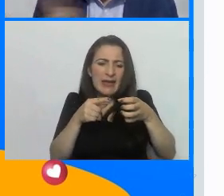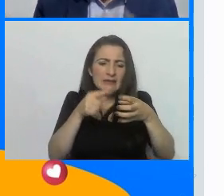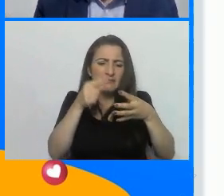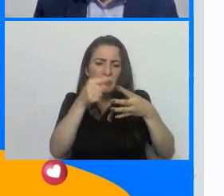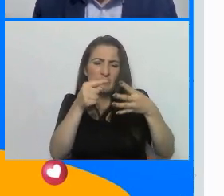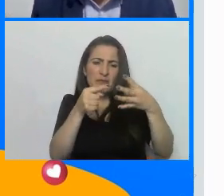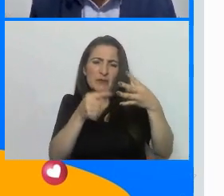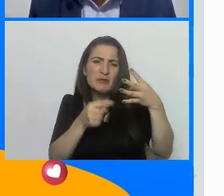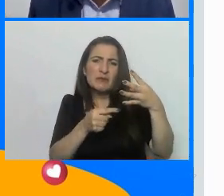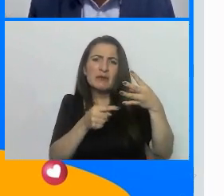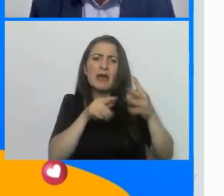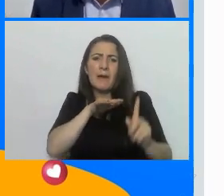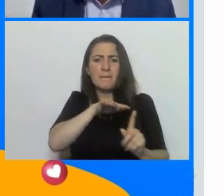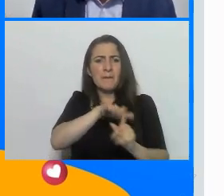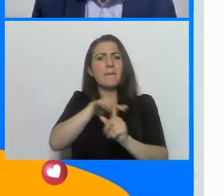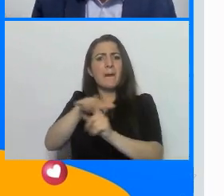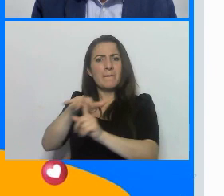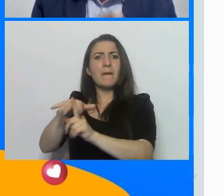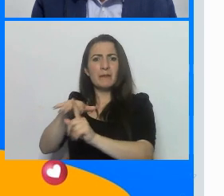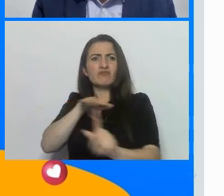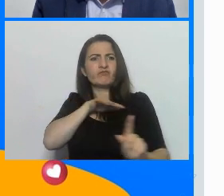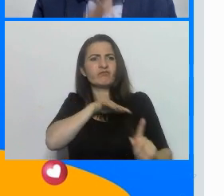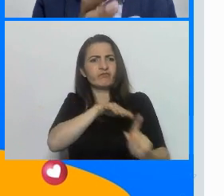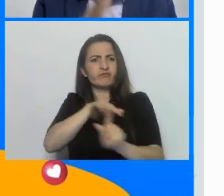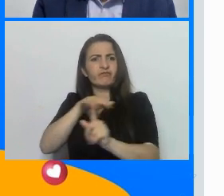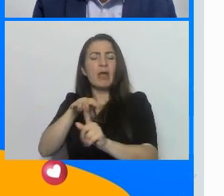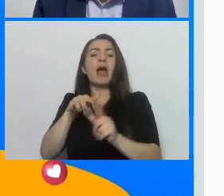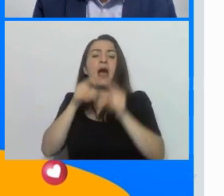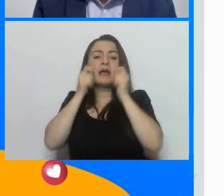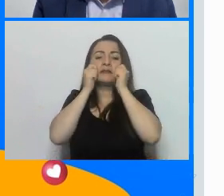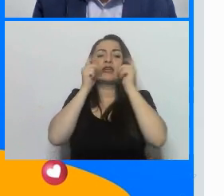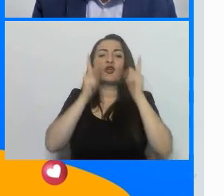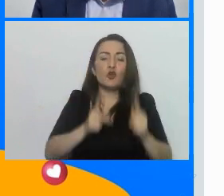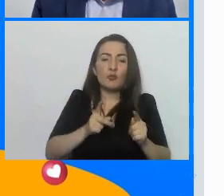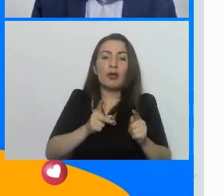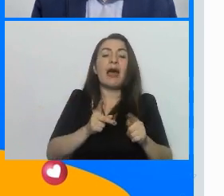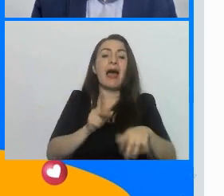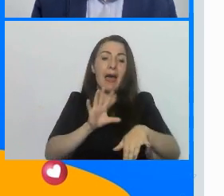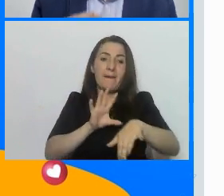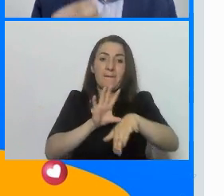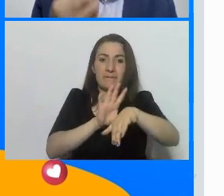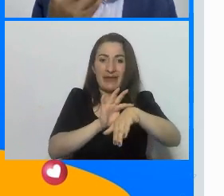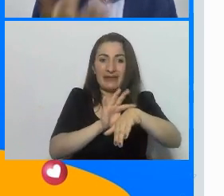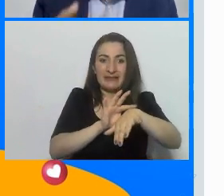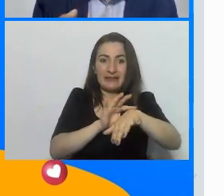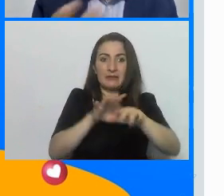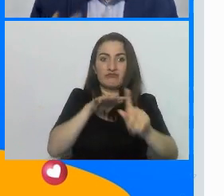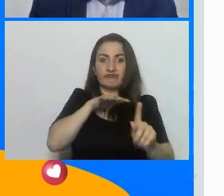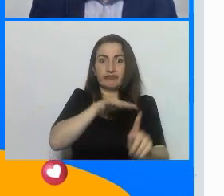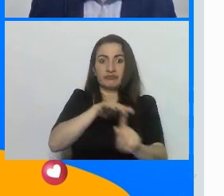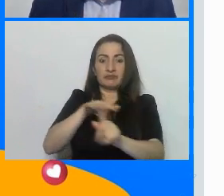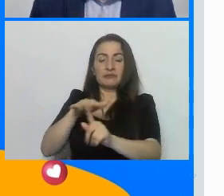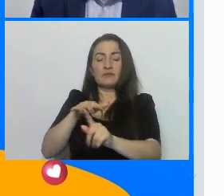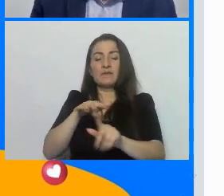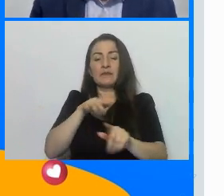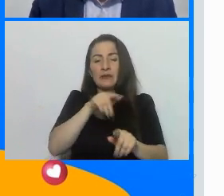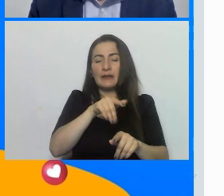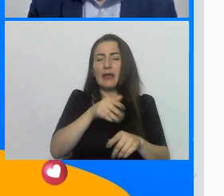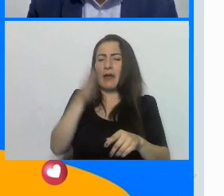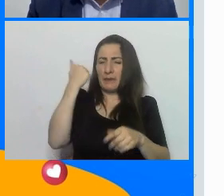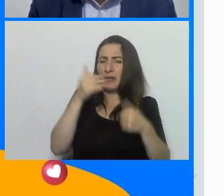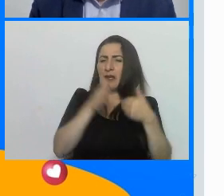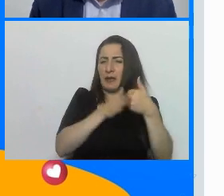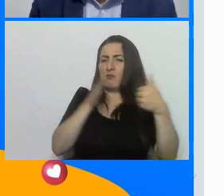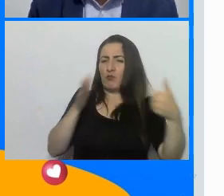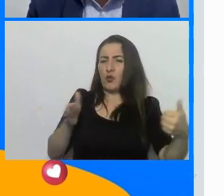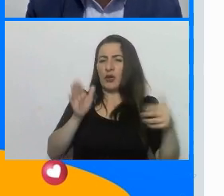elementos incidían sobre el ser humano, ¿sí? Por eso entonces hablamos de la medicina. De hecho, pues en esa época no